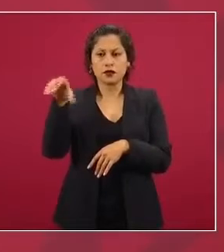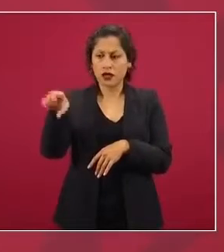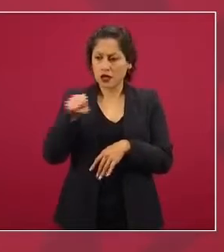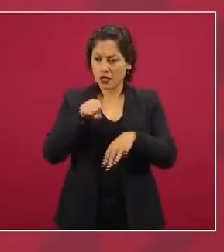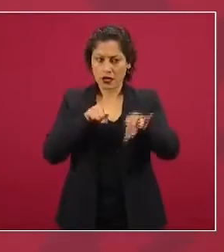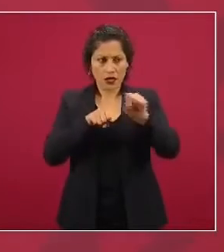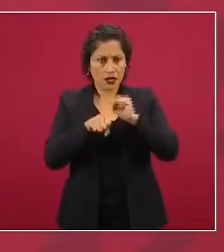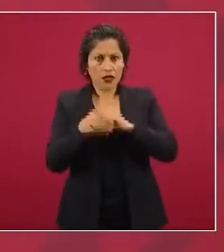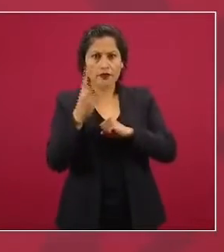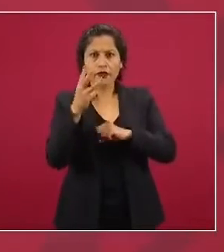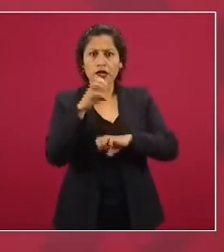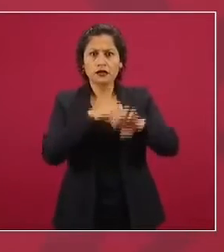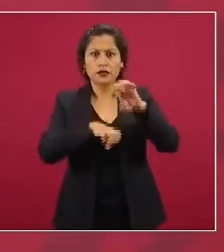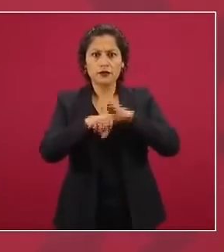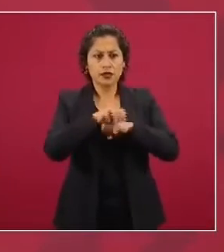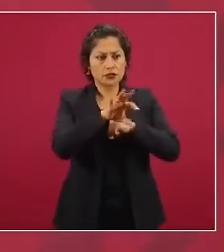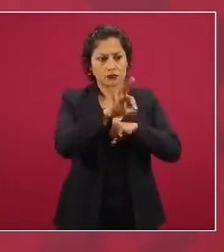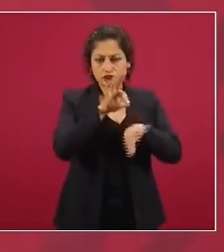empresas